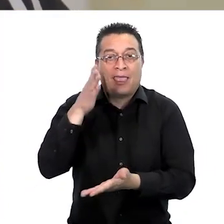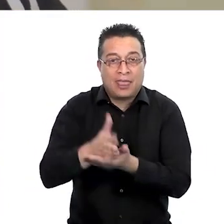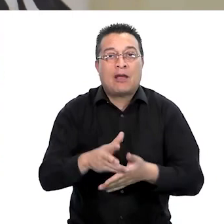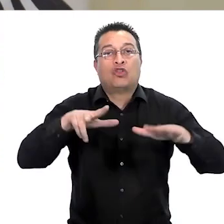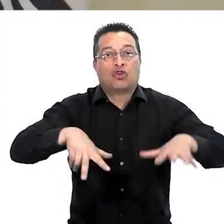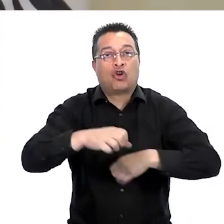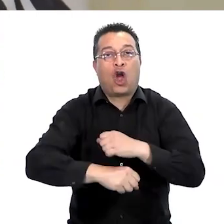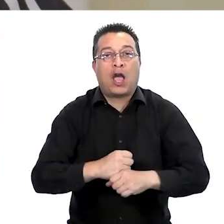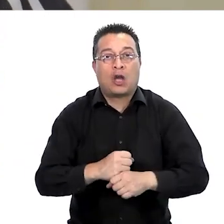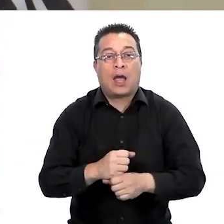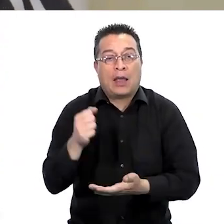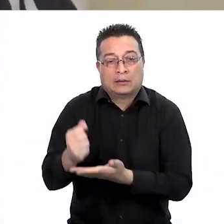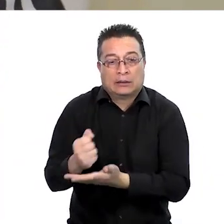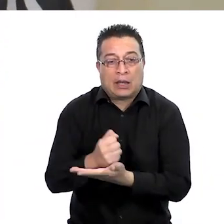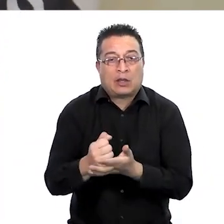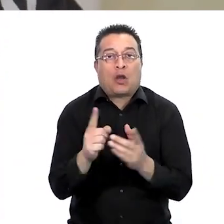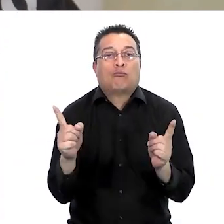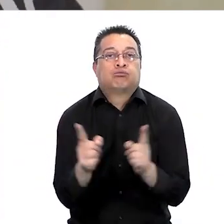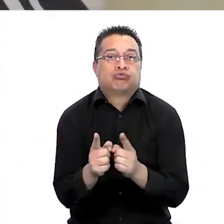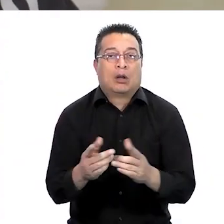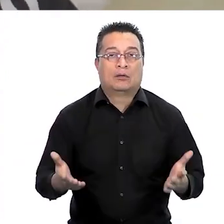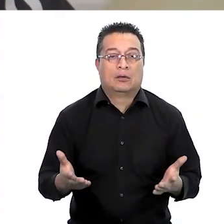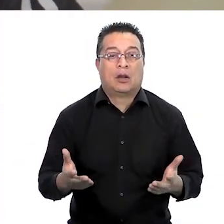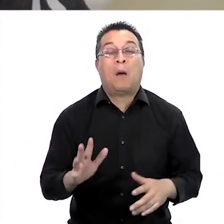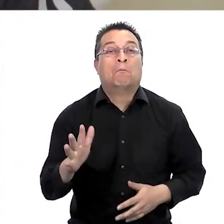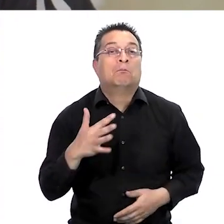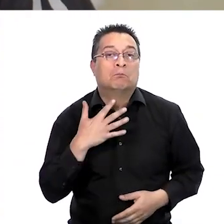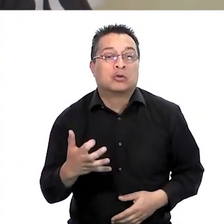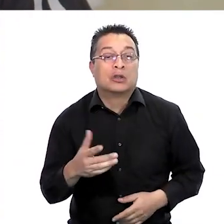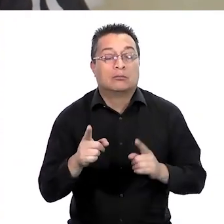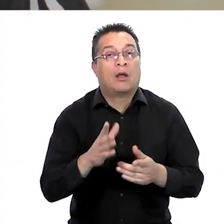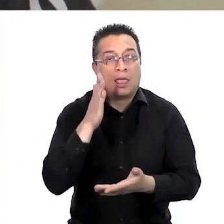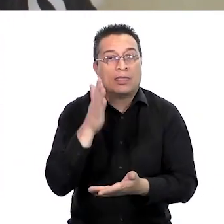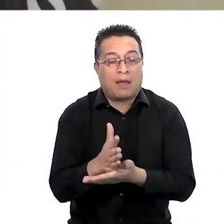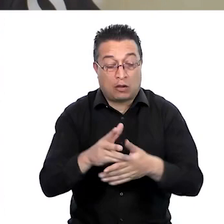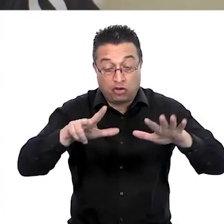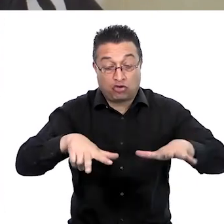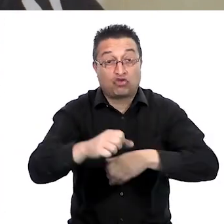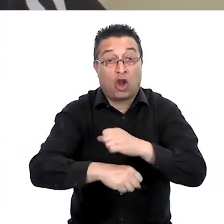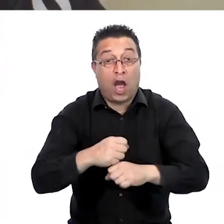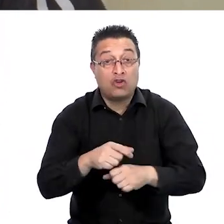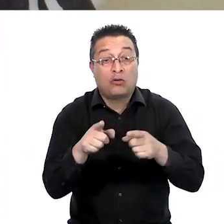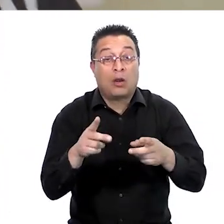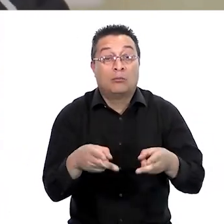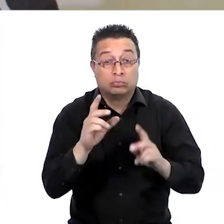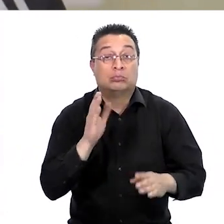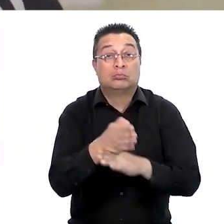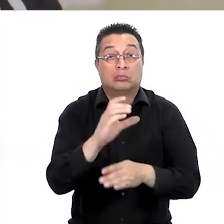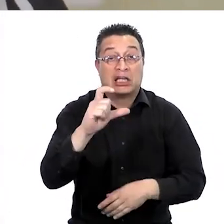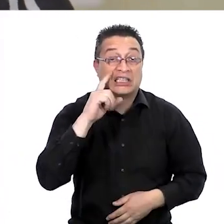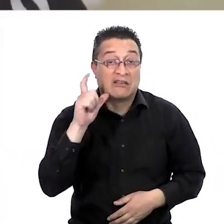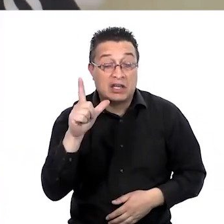esperar a los 18 años para que el trámite sea cortísimo en realidad. Porque tienes que a los 18 pides una